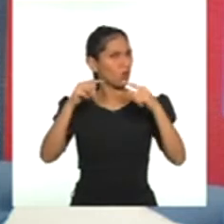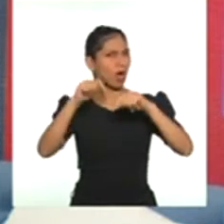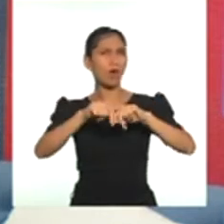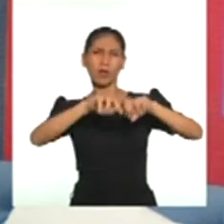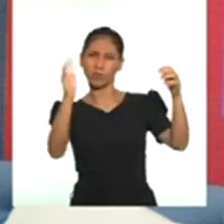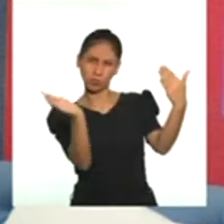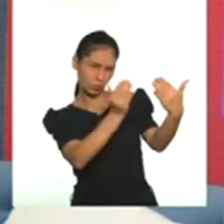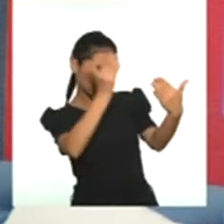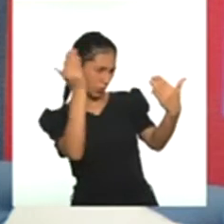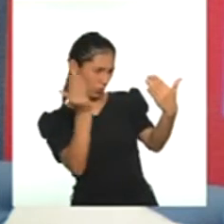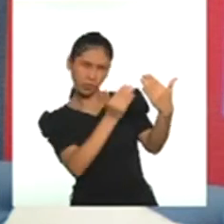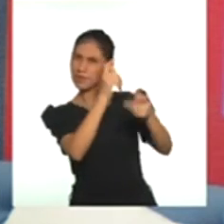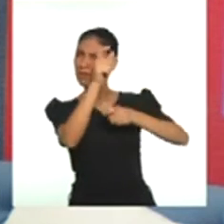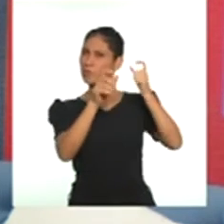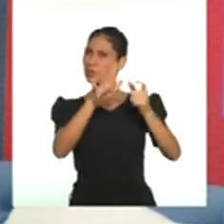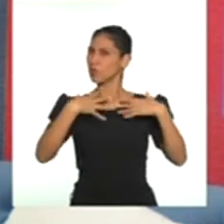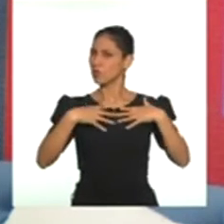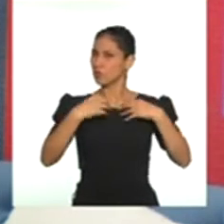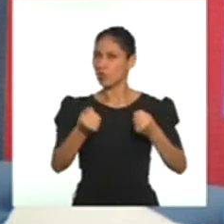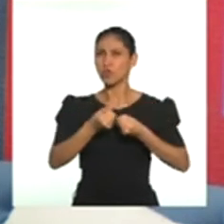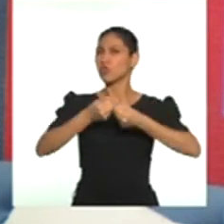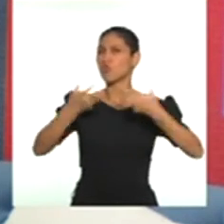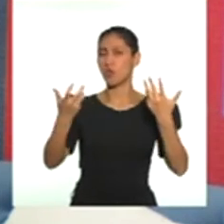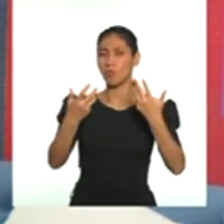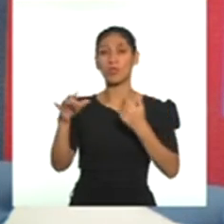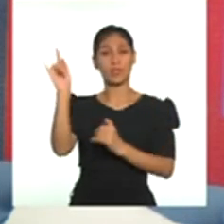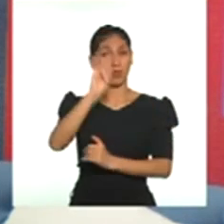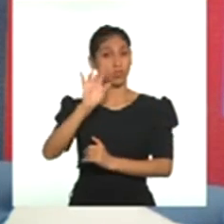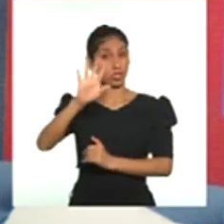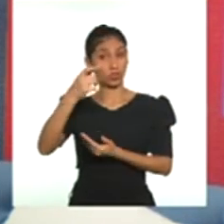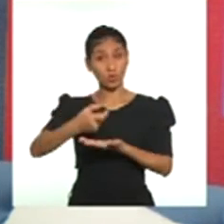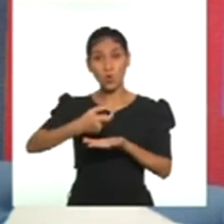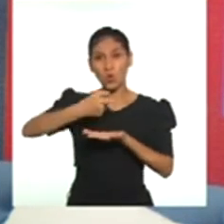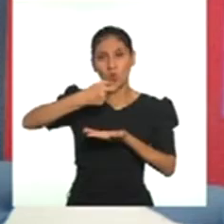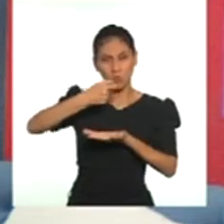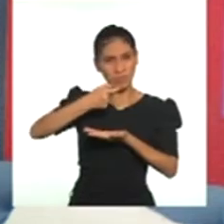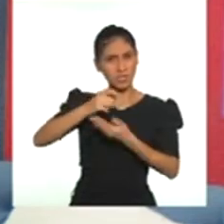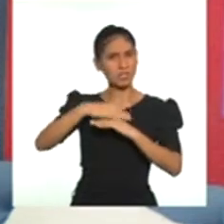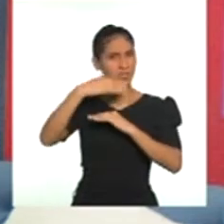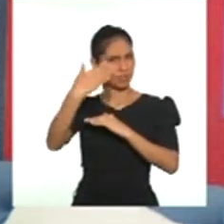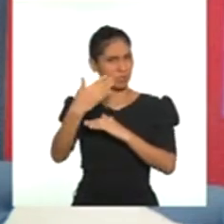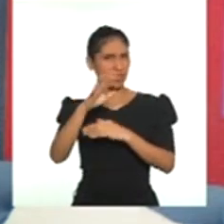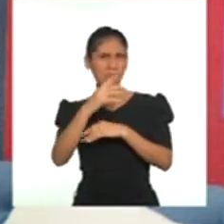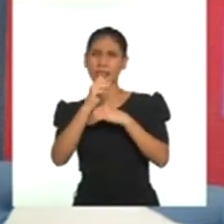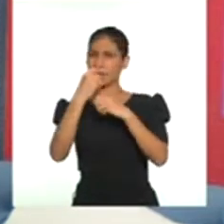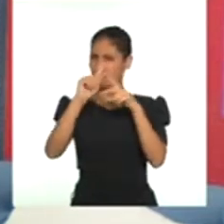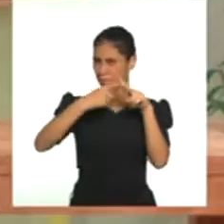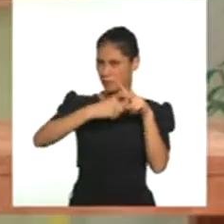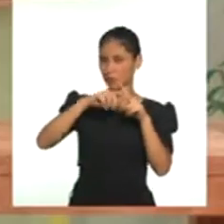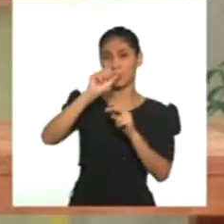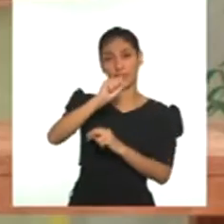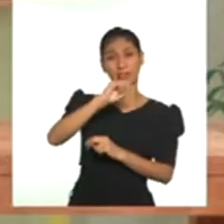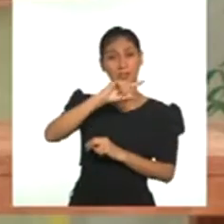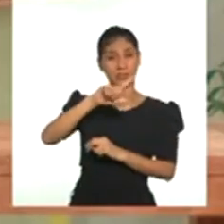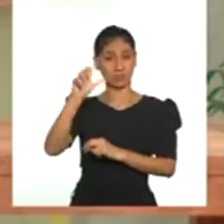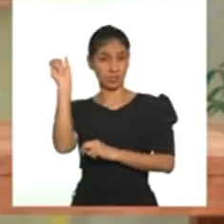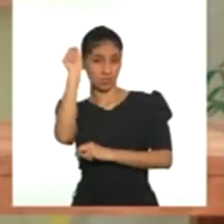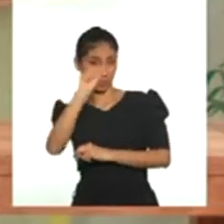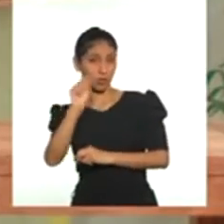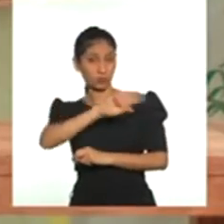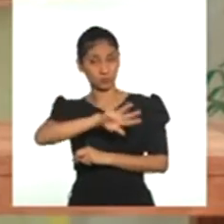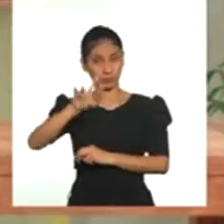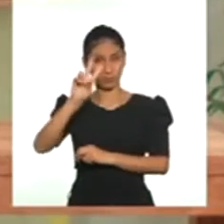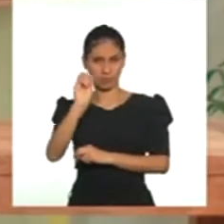cómo se ha investigado la salud de los peruanos desde el uso de la medicina tradicional a partir de mediados del siglo XX. Así